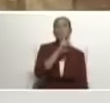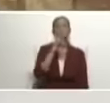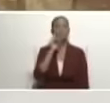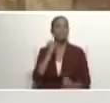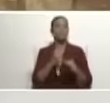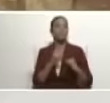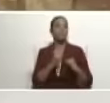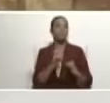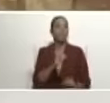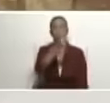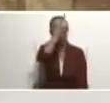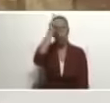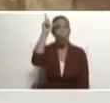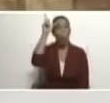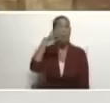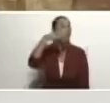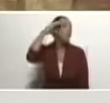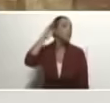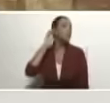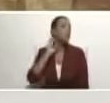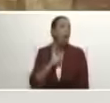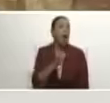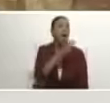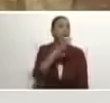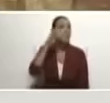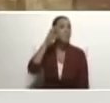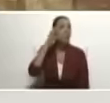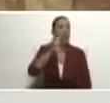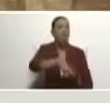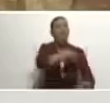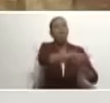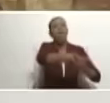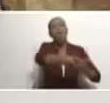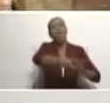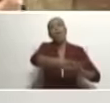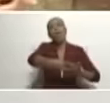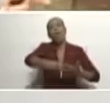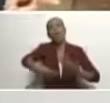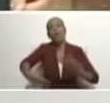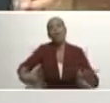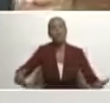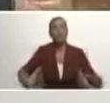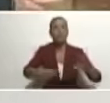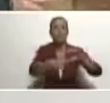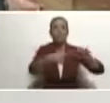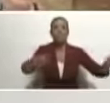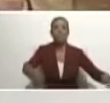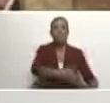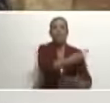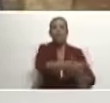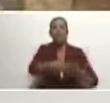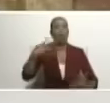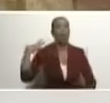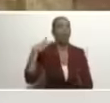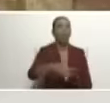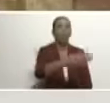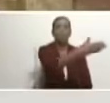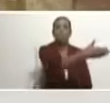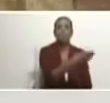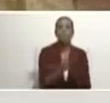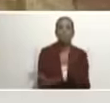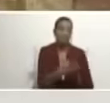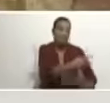López, los Borges, la Machado, el Capriles, se arrastran y se arrodillan ante una llamada de Washington.